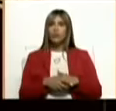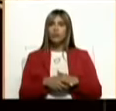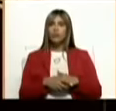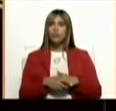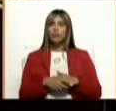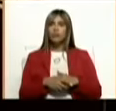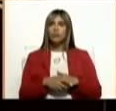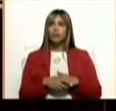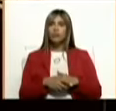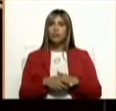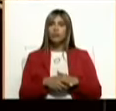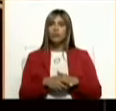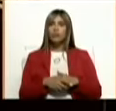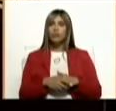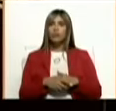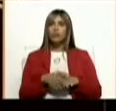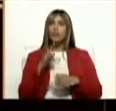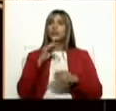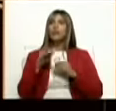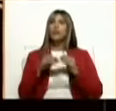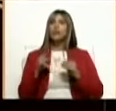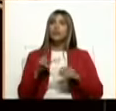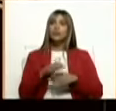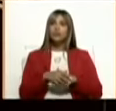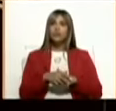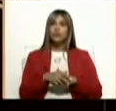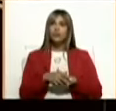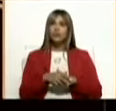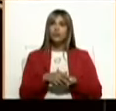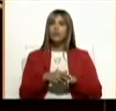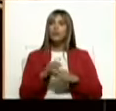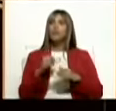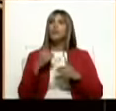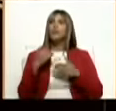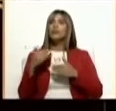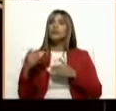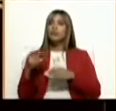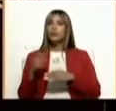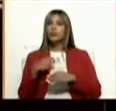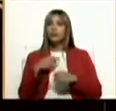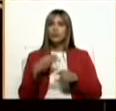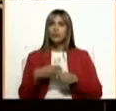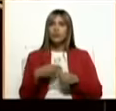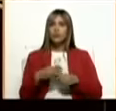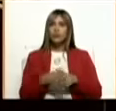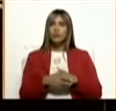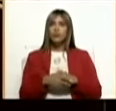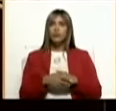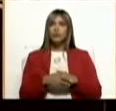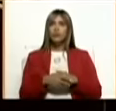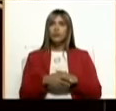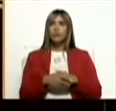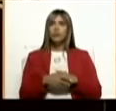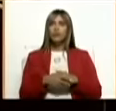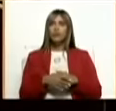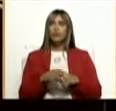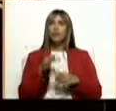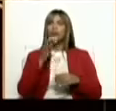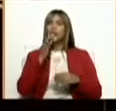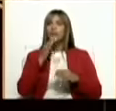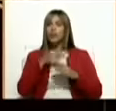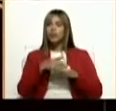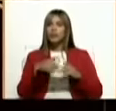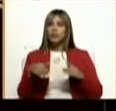licitó bloques gasíferos y bloques petroleros en un mar que aún está por